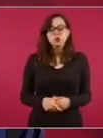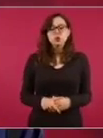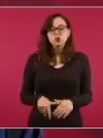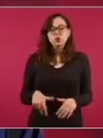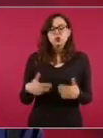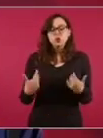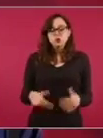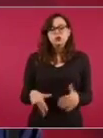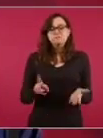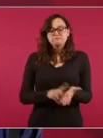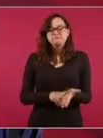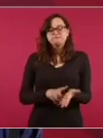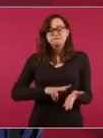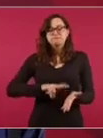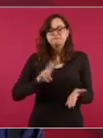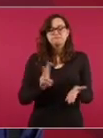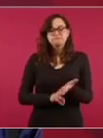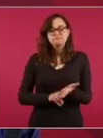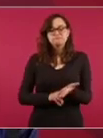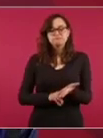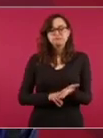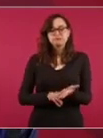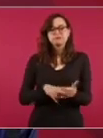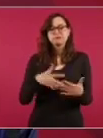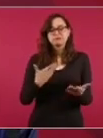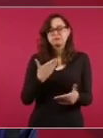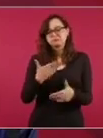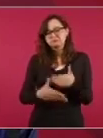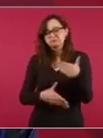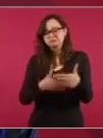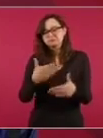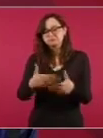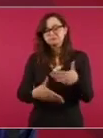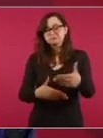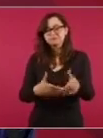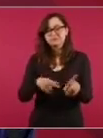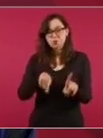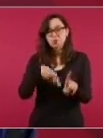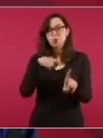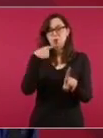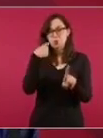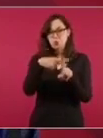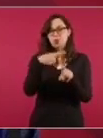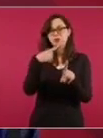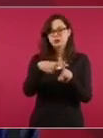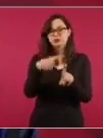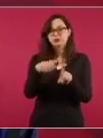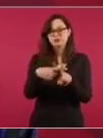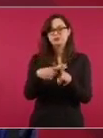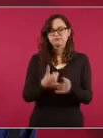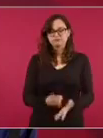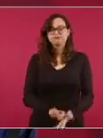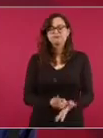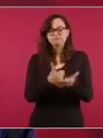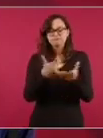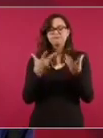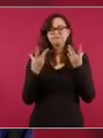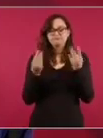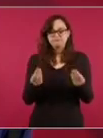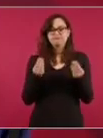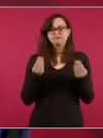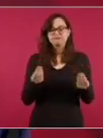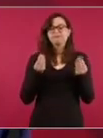va a tener un efecto muy positivo, nos va a ayudar, estoy seguro, a